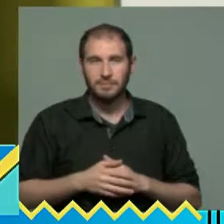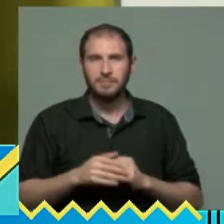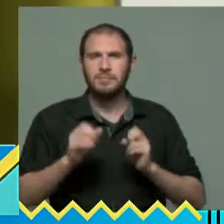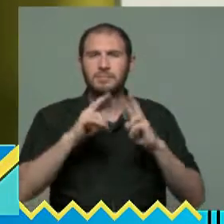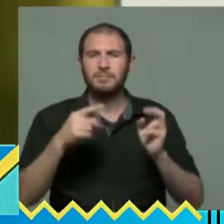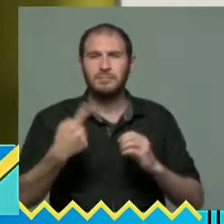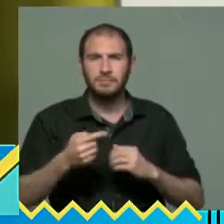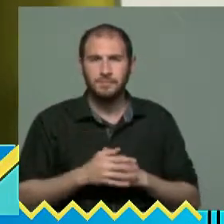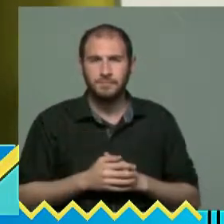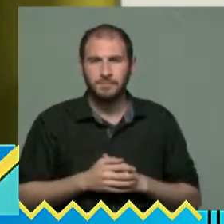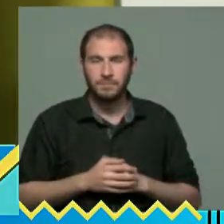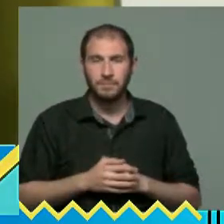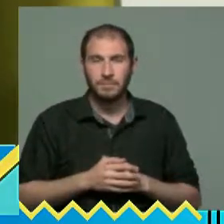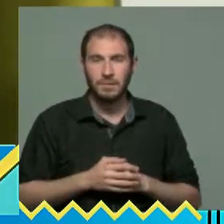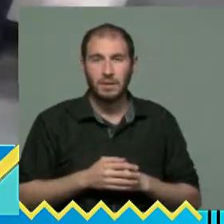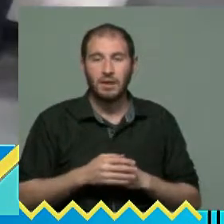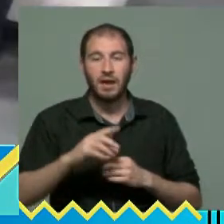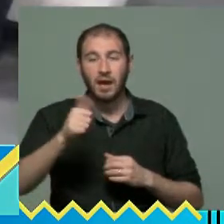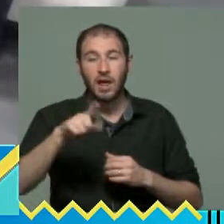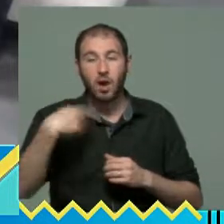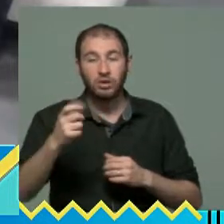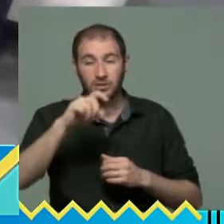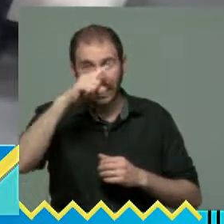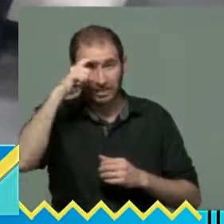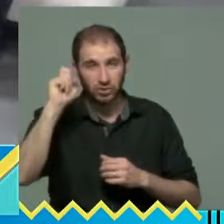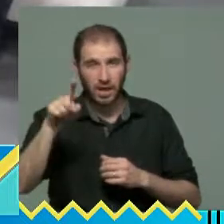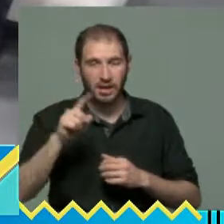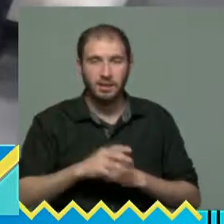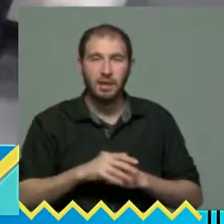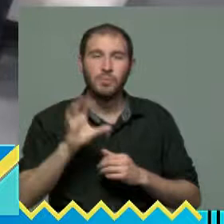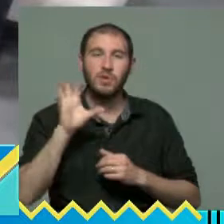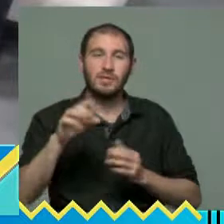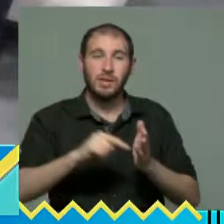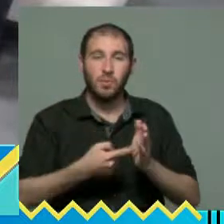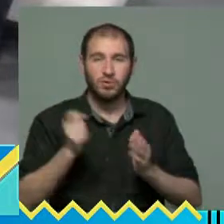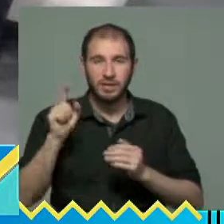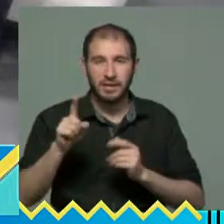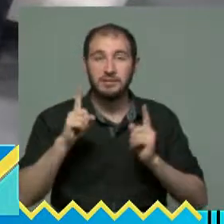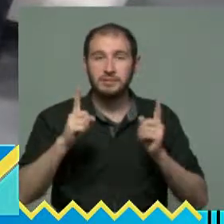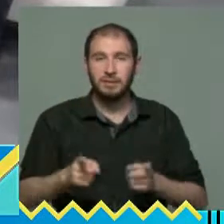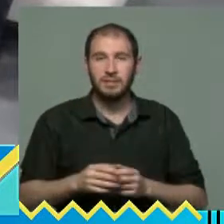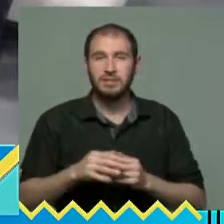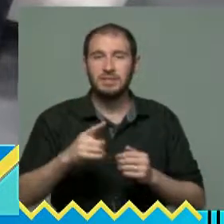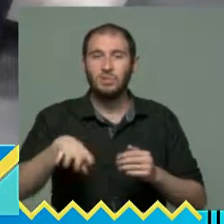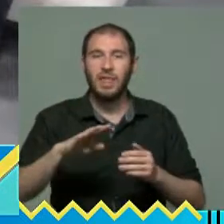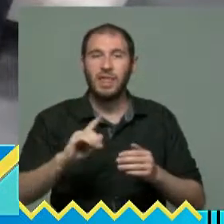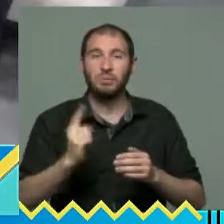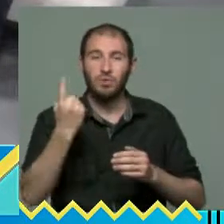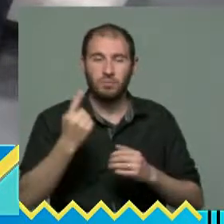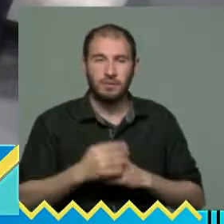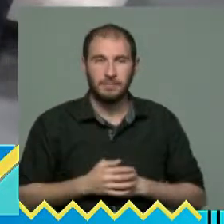ver mucho con esto. Otro de los grandes vencedores a nivel nacional, por lo menos en la provincia de Buenos Aires y también en la ciudad autónoma de Buenos